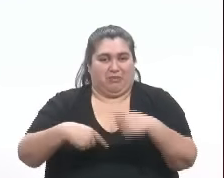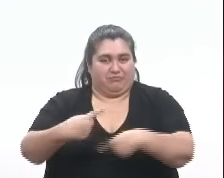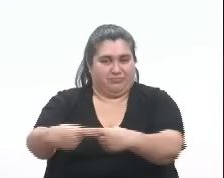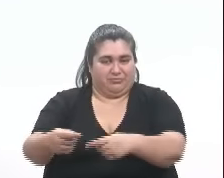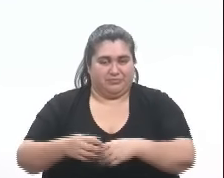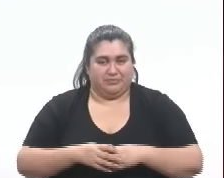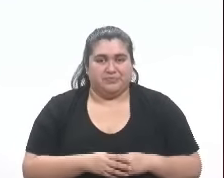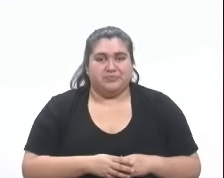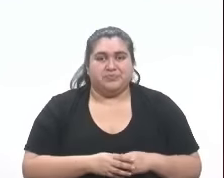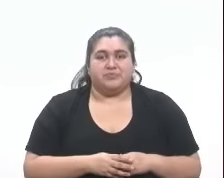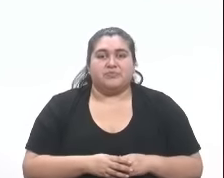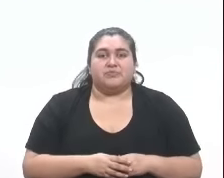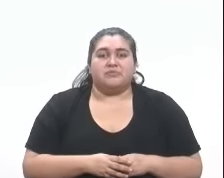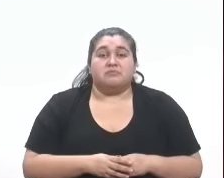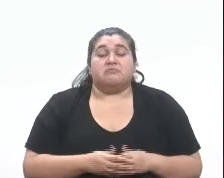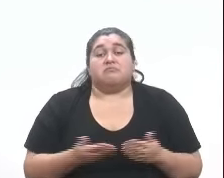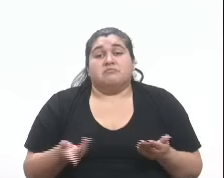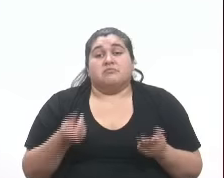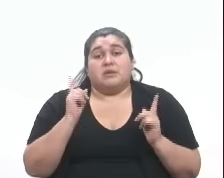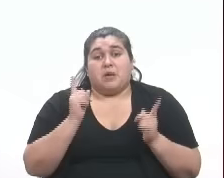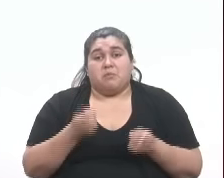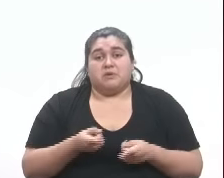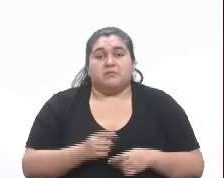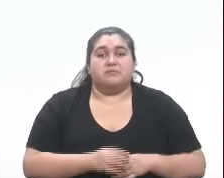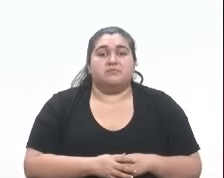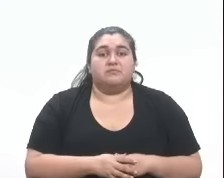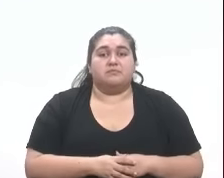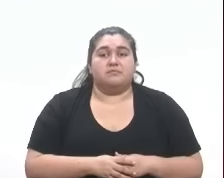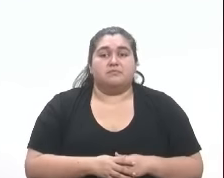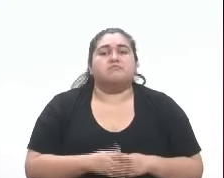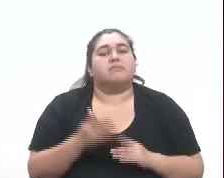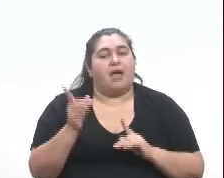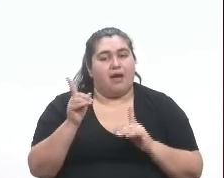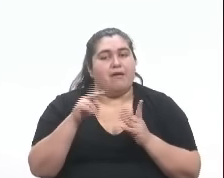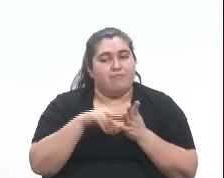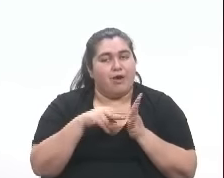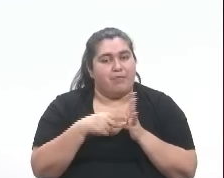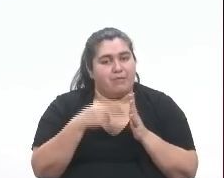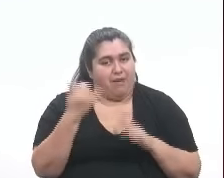Pero mientras tanto, tenemos algunos problemas.